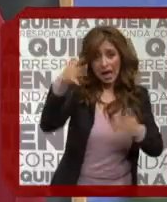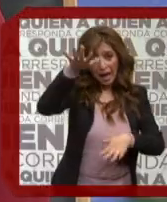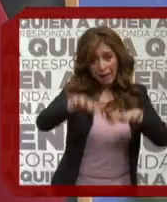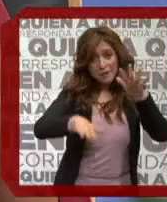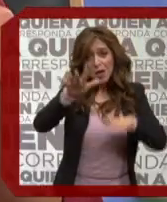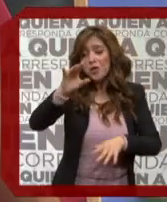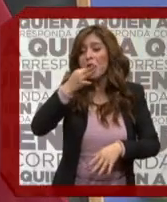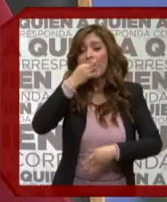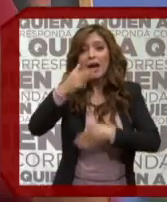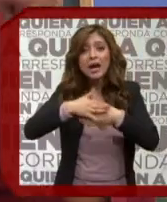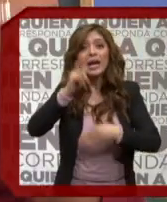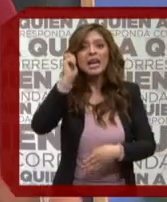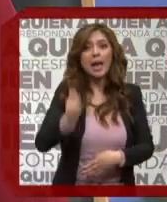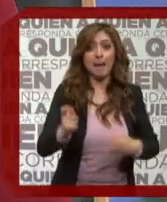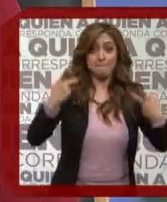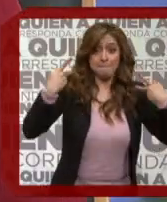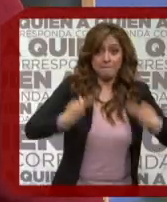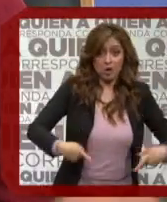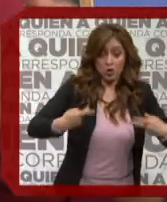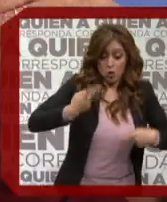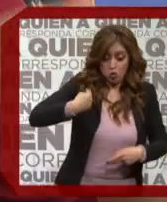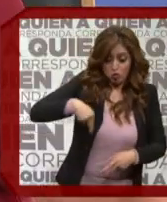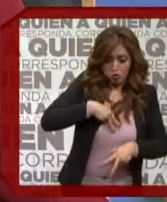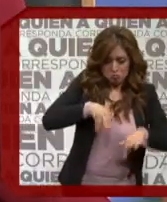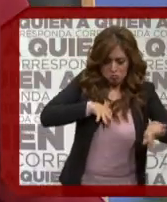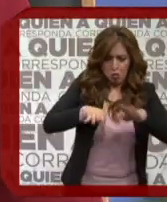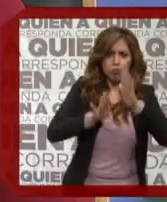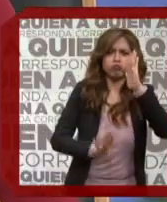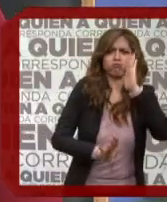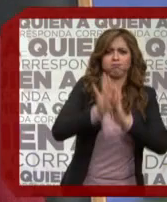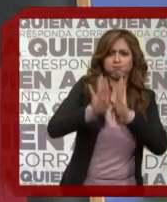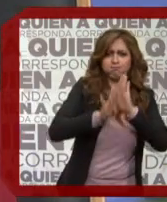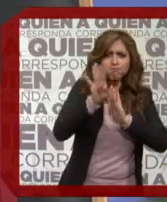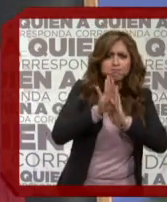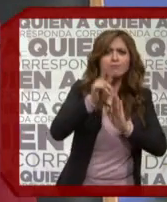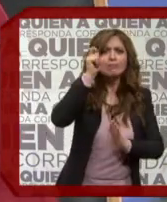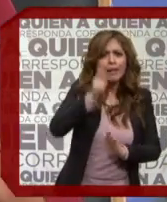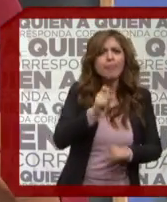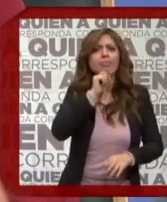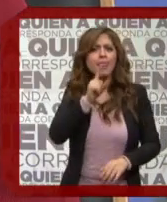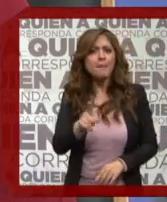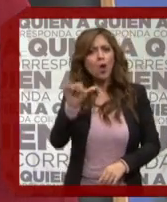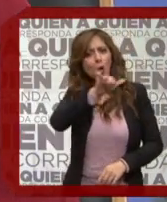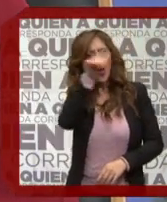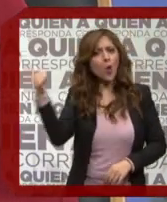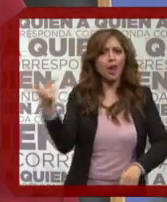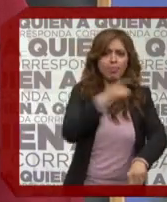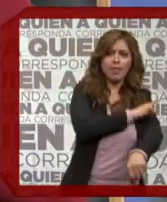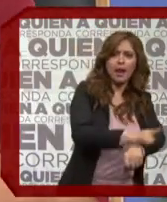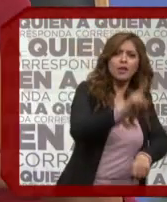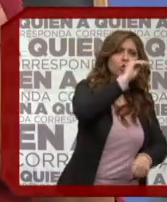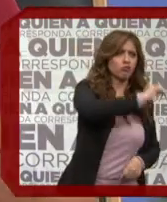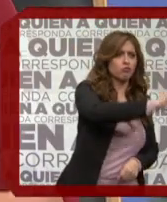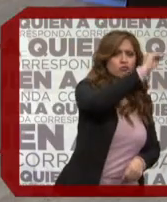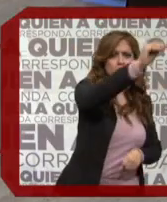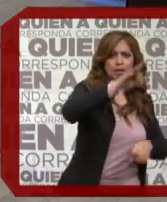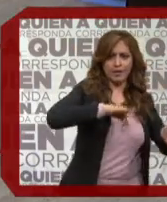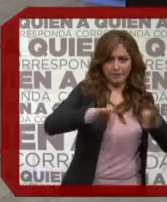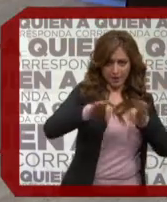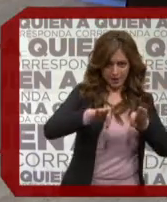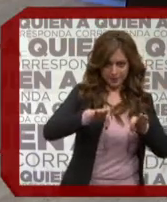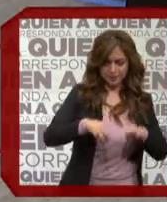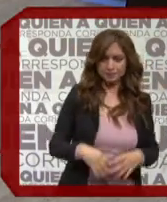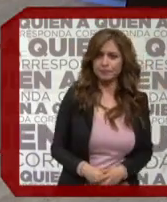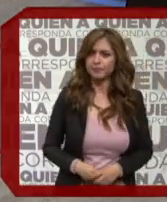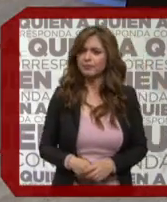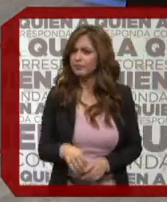dice, que somos una gente productiva, que somos la gente que genera también para otras delegaciones. A ver, está está muy rico eso que me